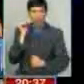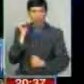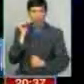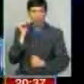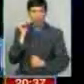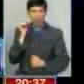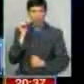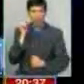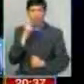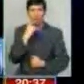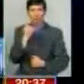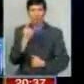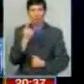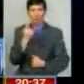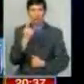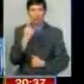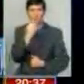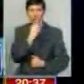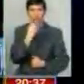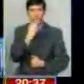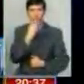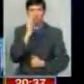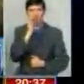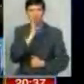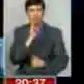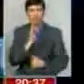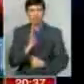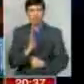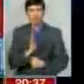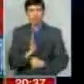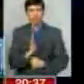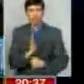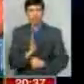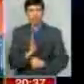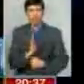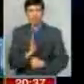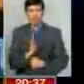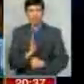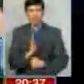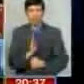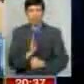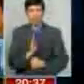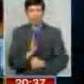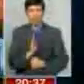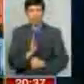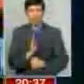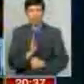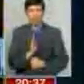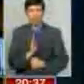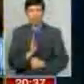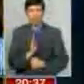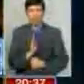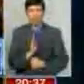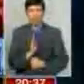vermelho hoje. Ajudou em alguma coisa no jogo? Vocês sentiram-se mais em casa?